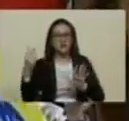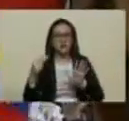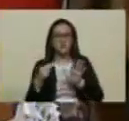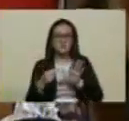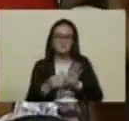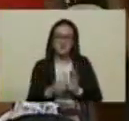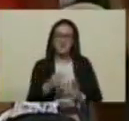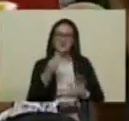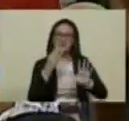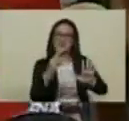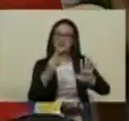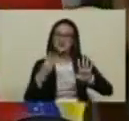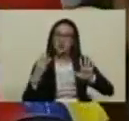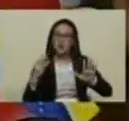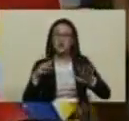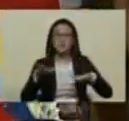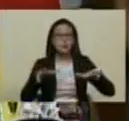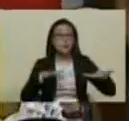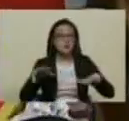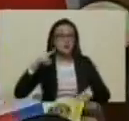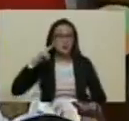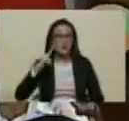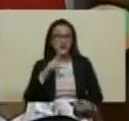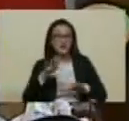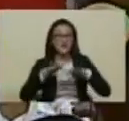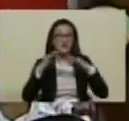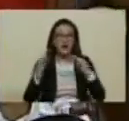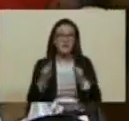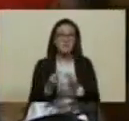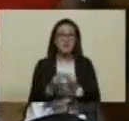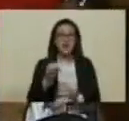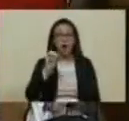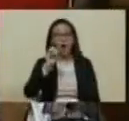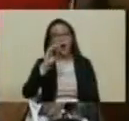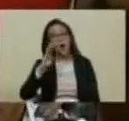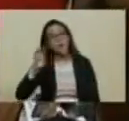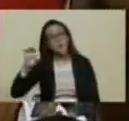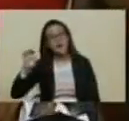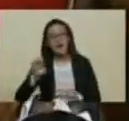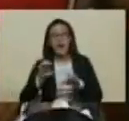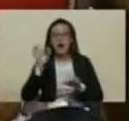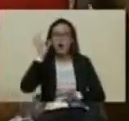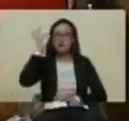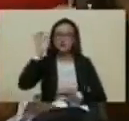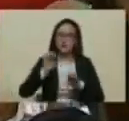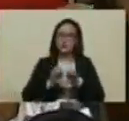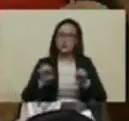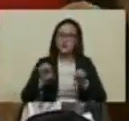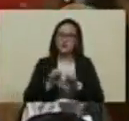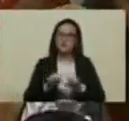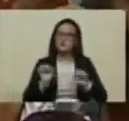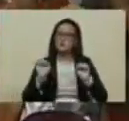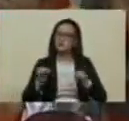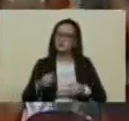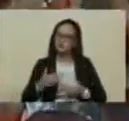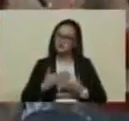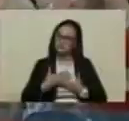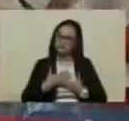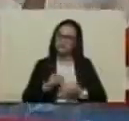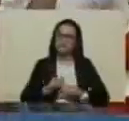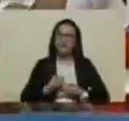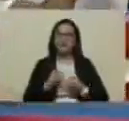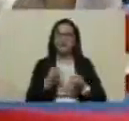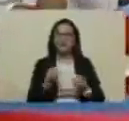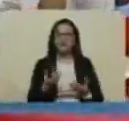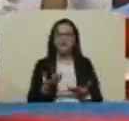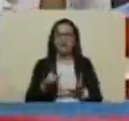2017-2018 con el Movimiento Bolivariano de Familia, con la OVE, con los consejos educativos y, por supuesto, para garantizar